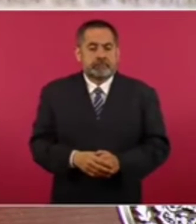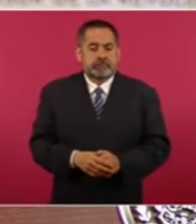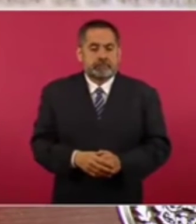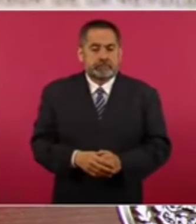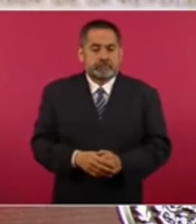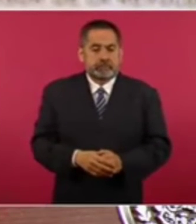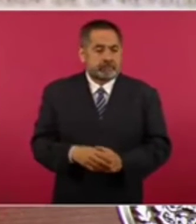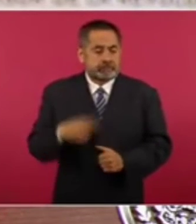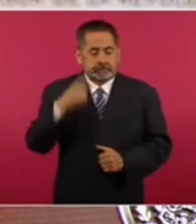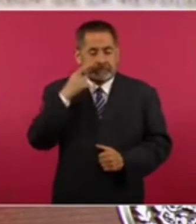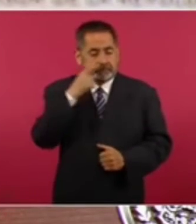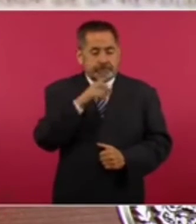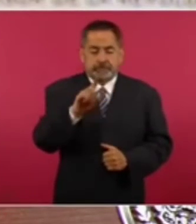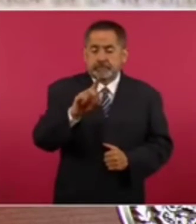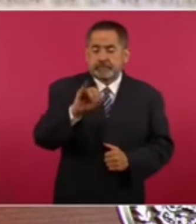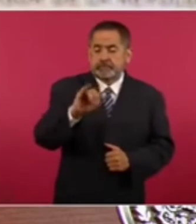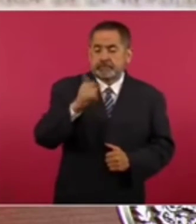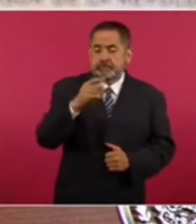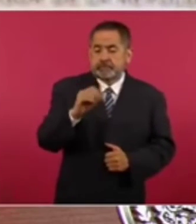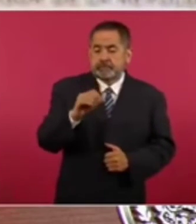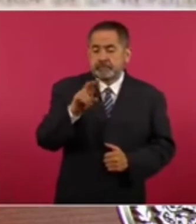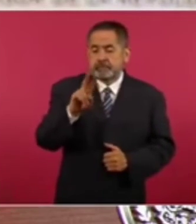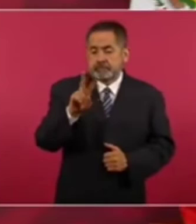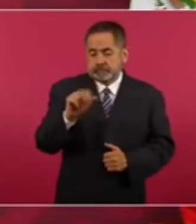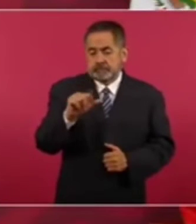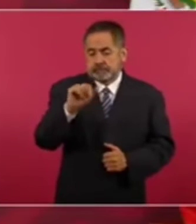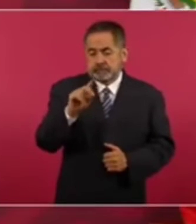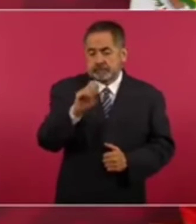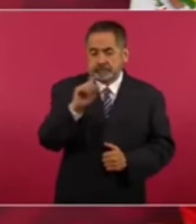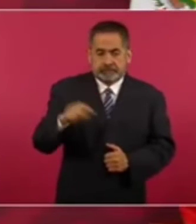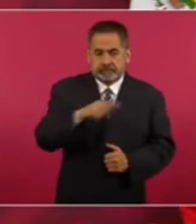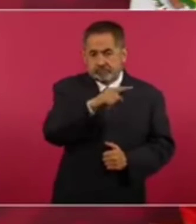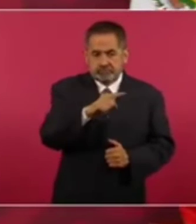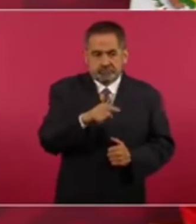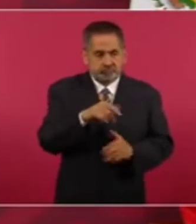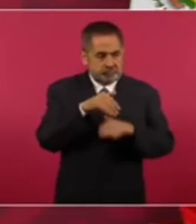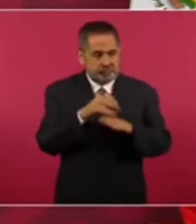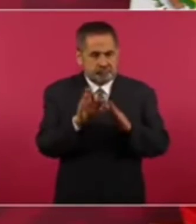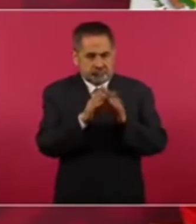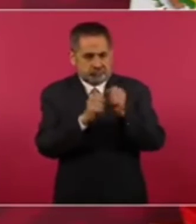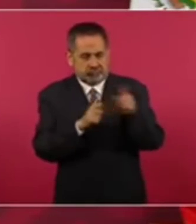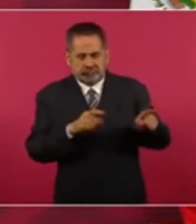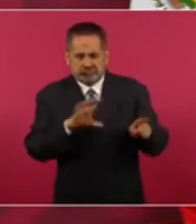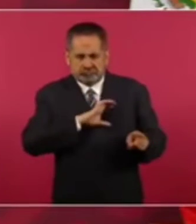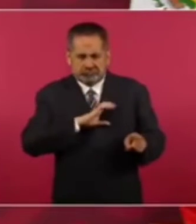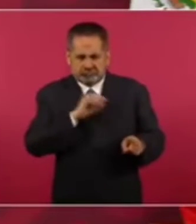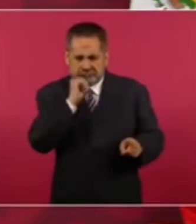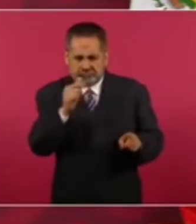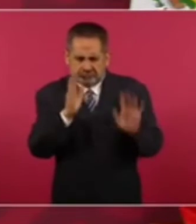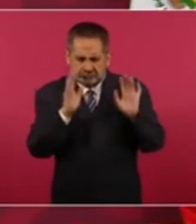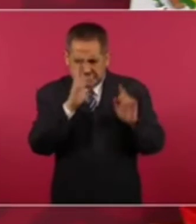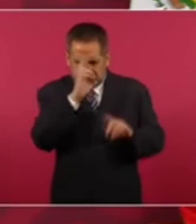Para que Diego Valadez, que es constitucionalista, no es santo de mi devoción,